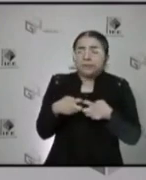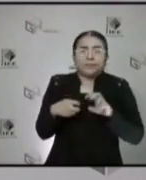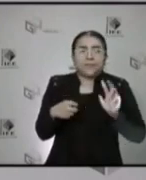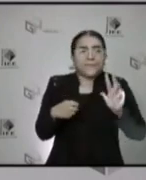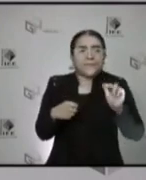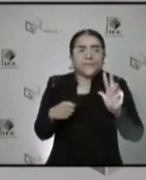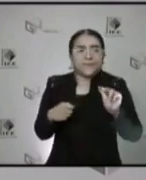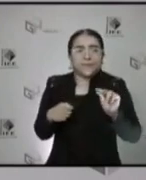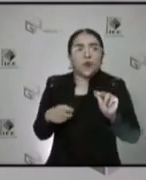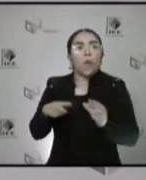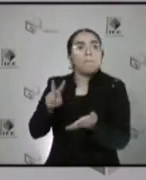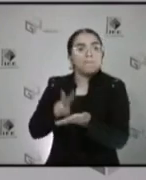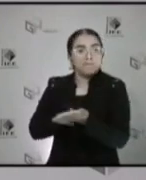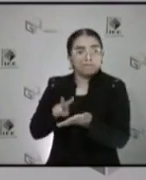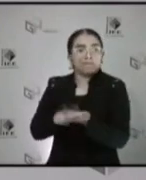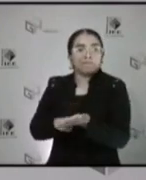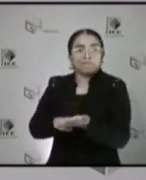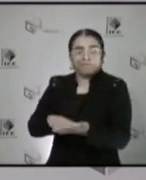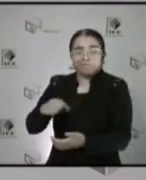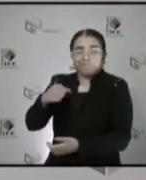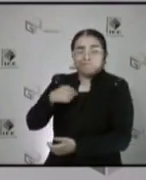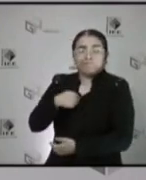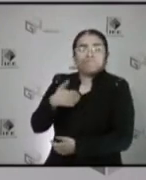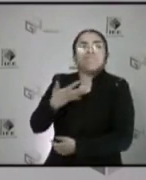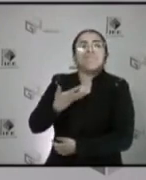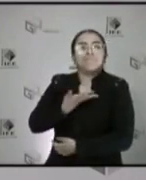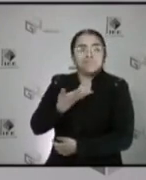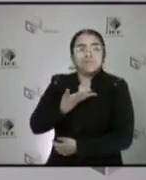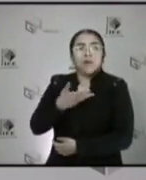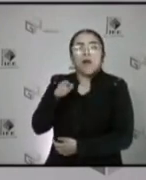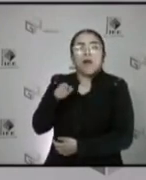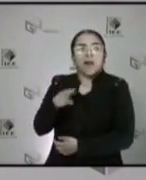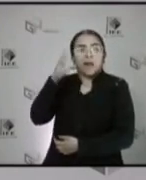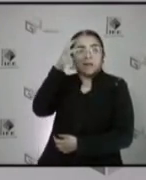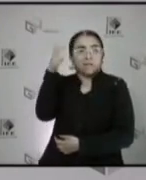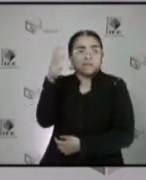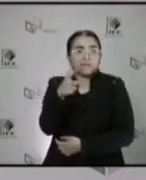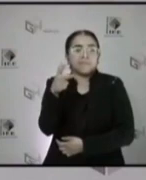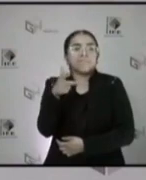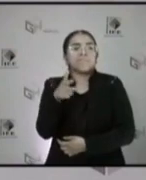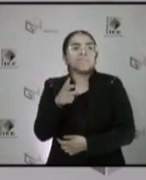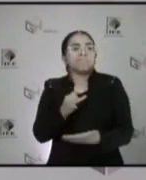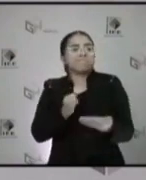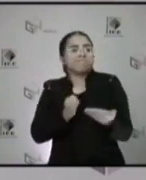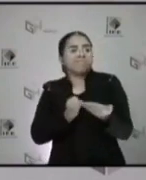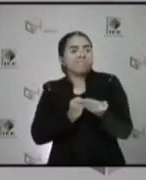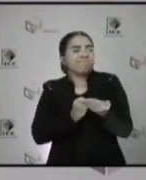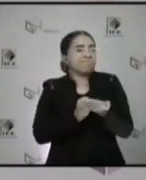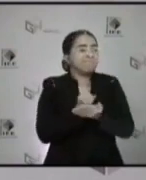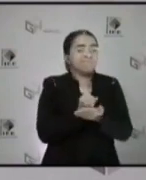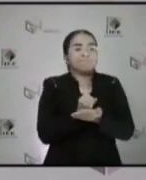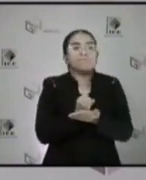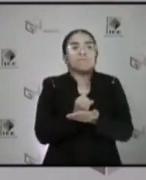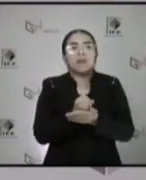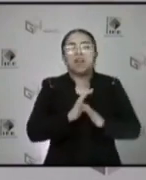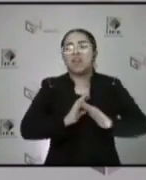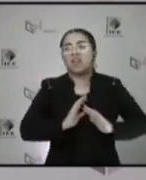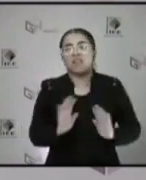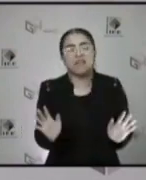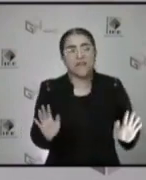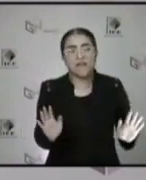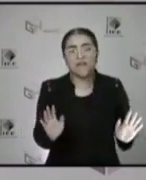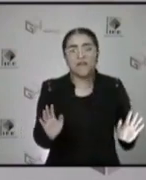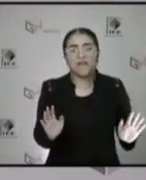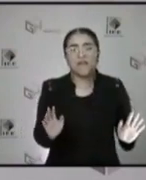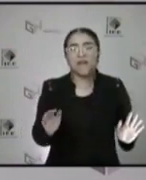valor, lo he tenido siempre, y voy a hacer que este Estado camine derecho, porque ya basta, que siempre